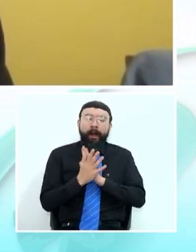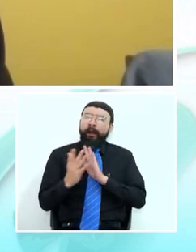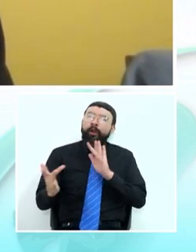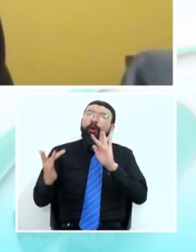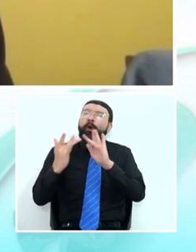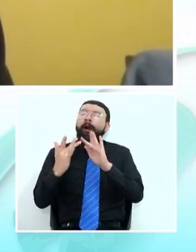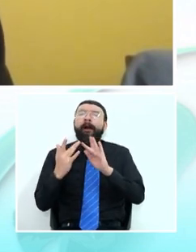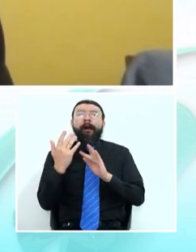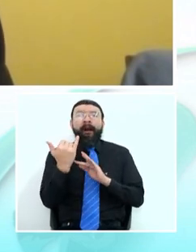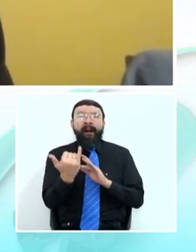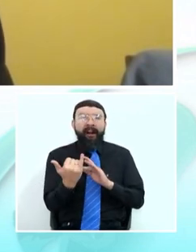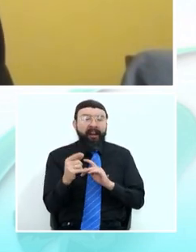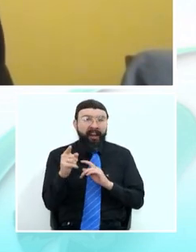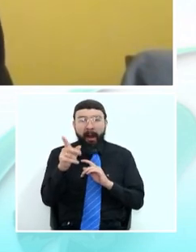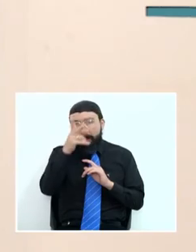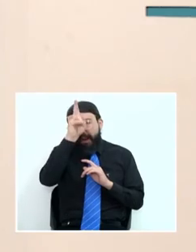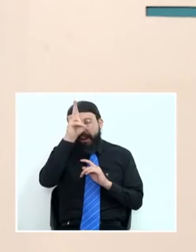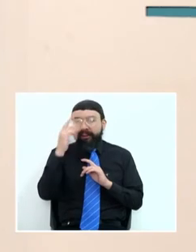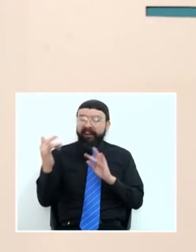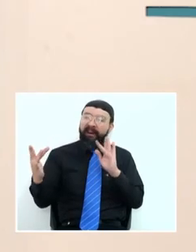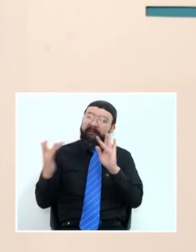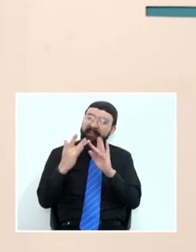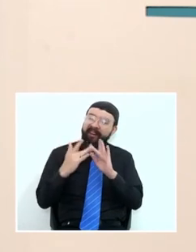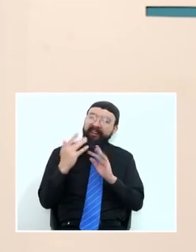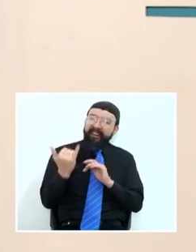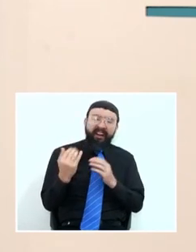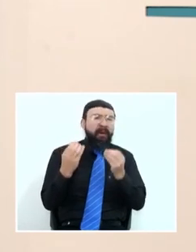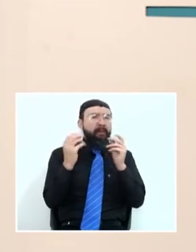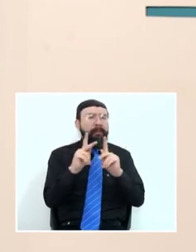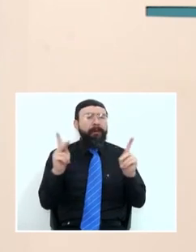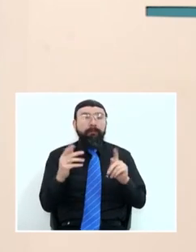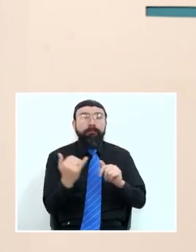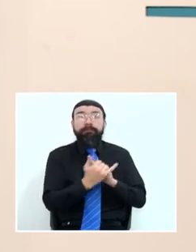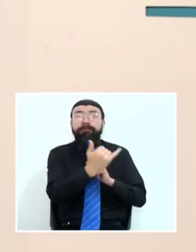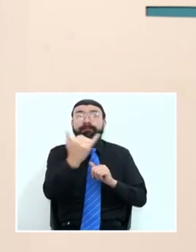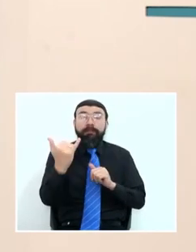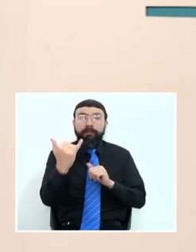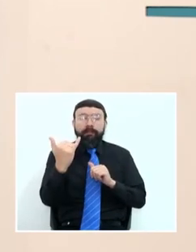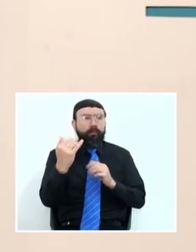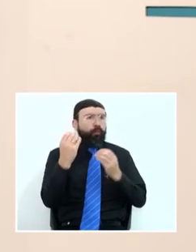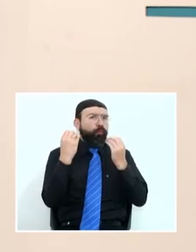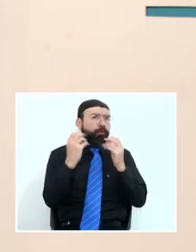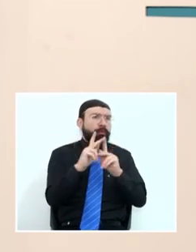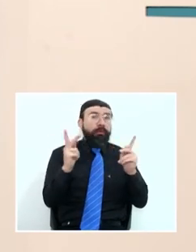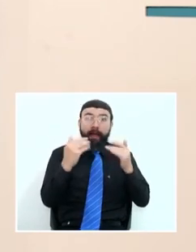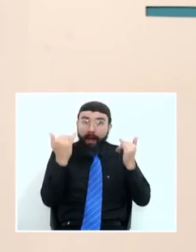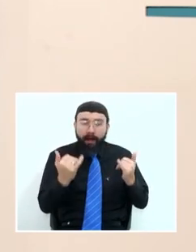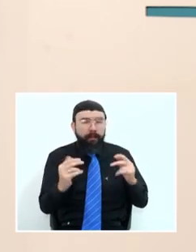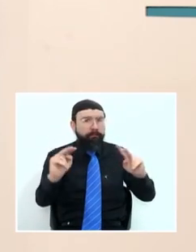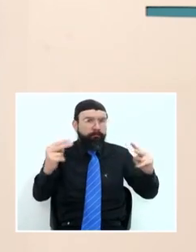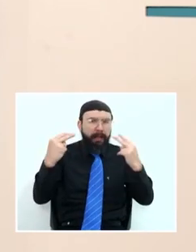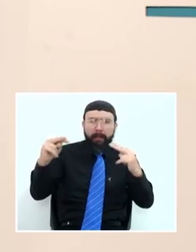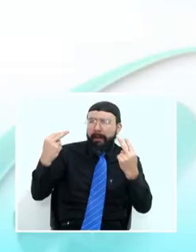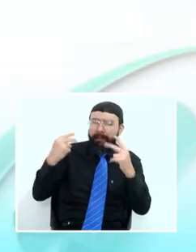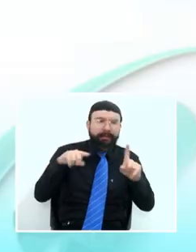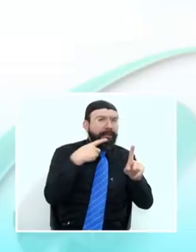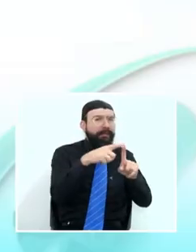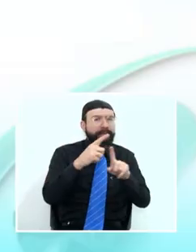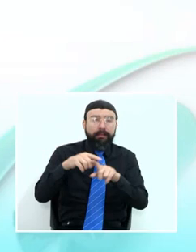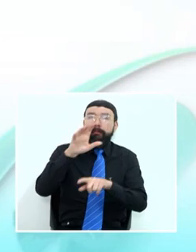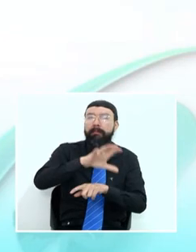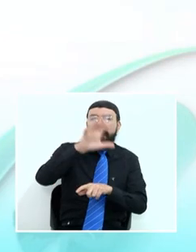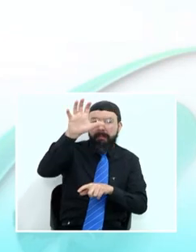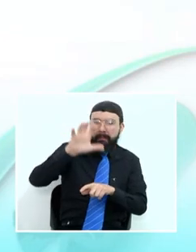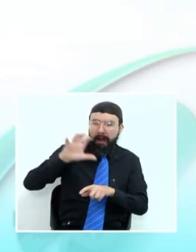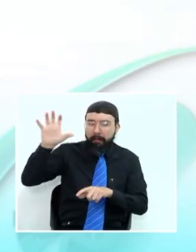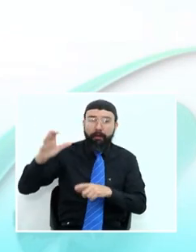este momento con Perú y tantas personas que en este momento nos siguen a nosotros en diferentes países, nos da alegría,